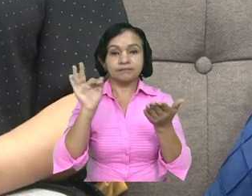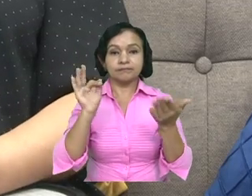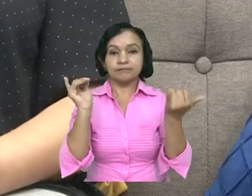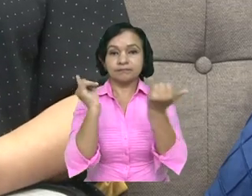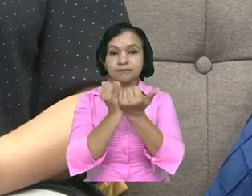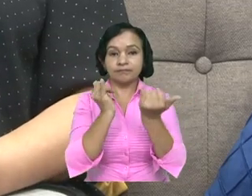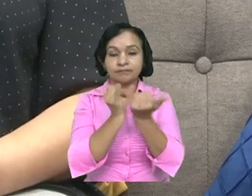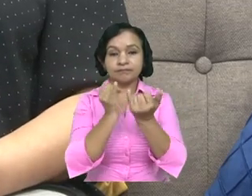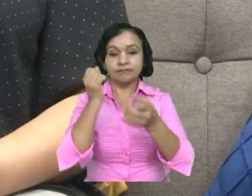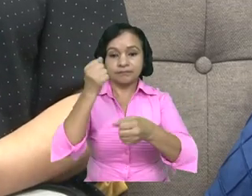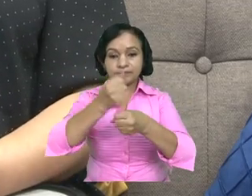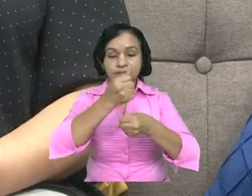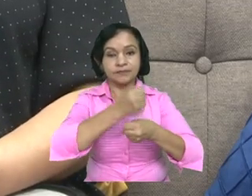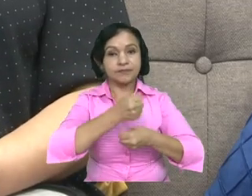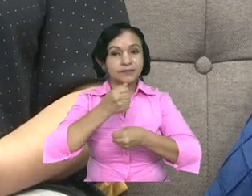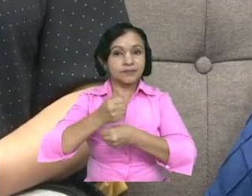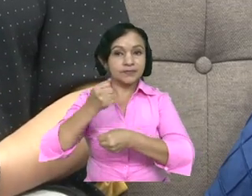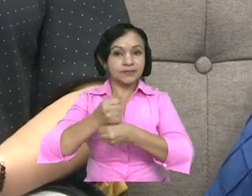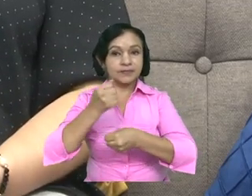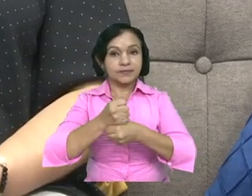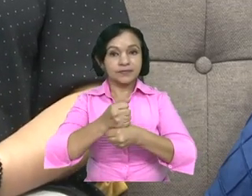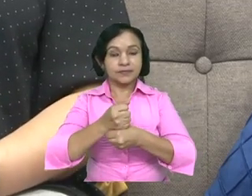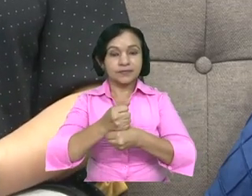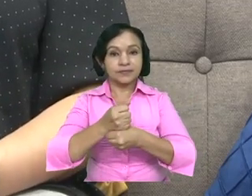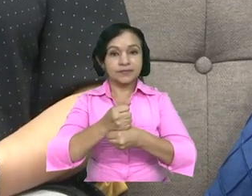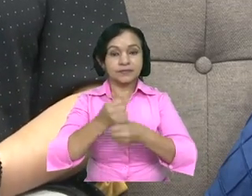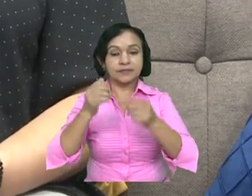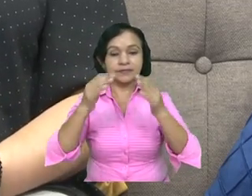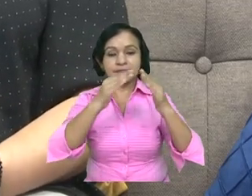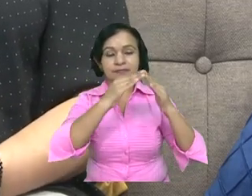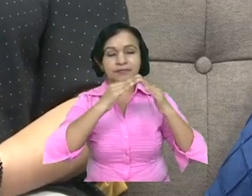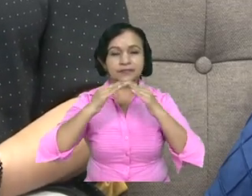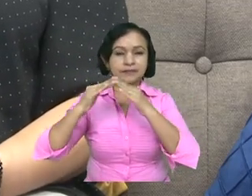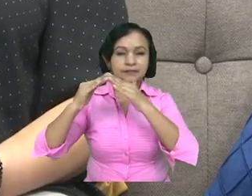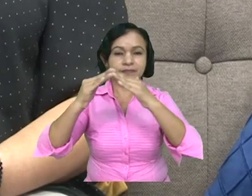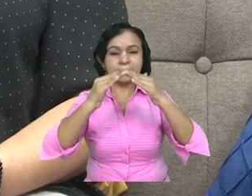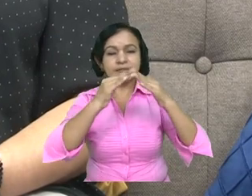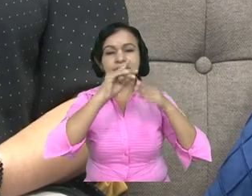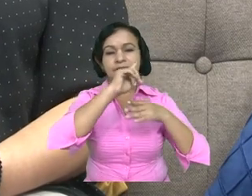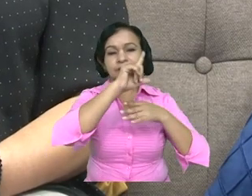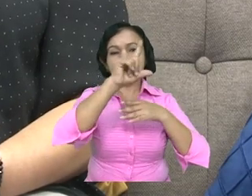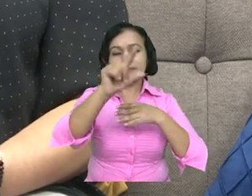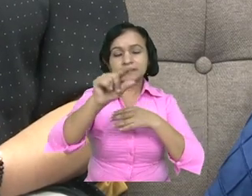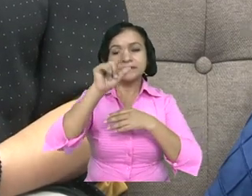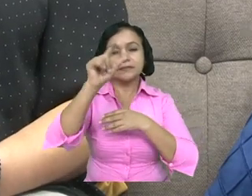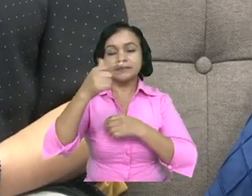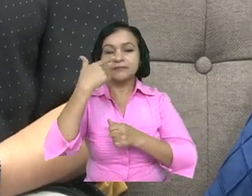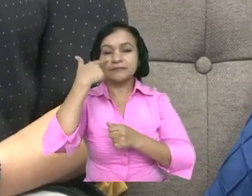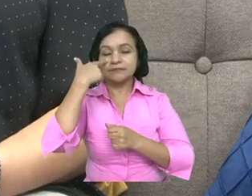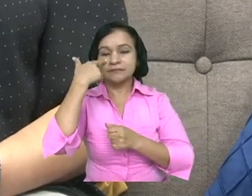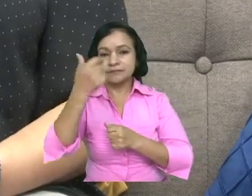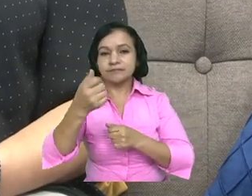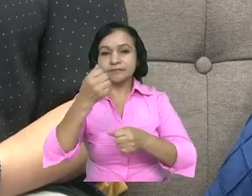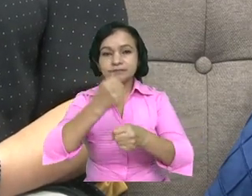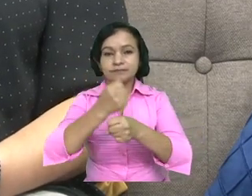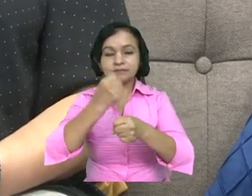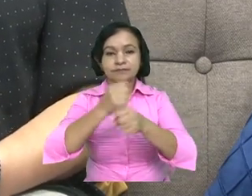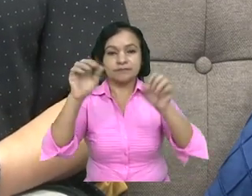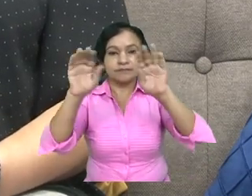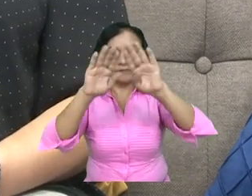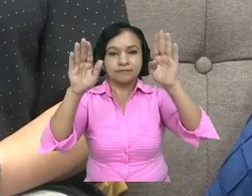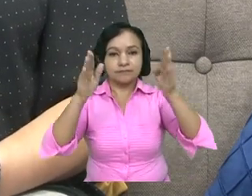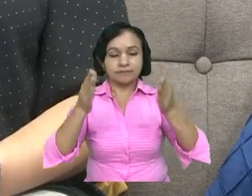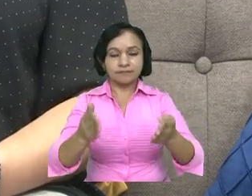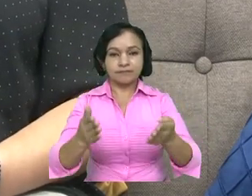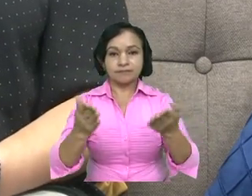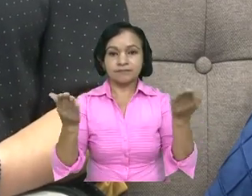también trabajadoras. Y en las comunidades rurales obviamente hay que reconocer esa labor de las mujeres, que